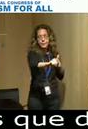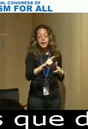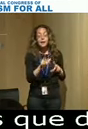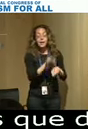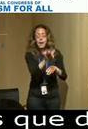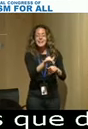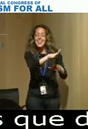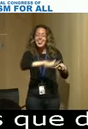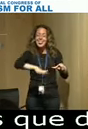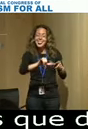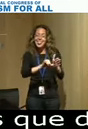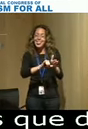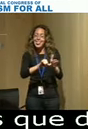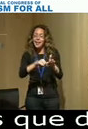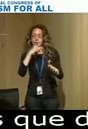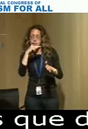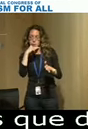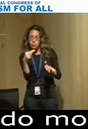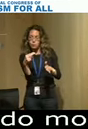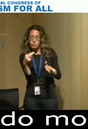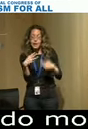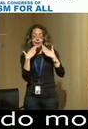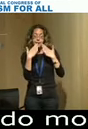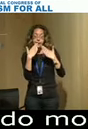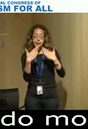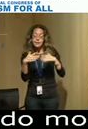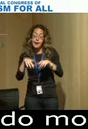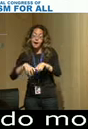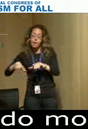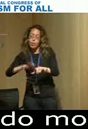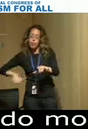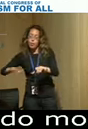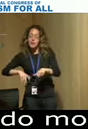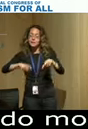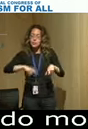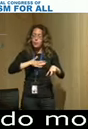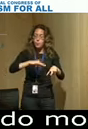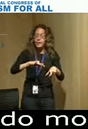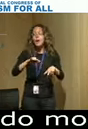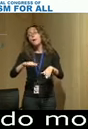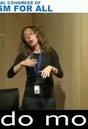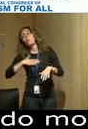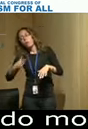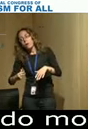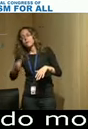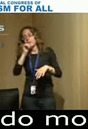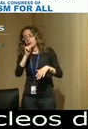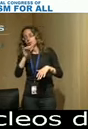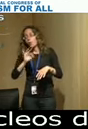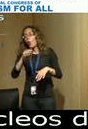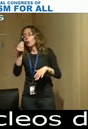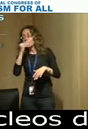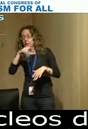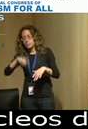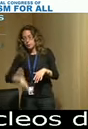de los núcleos de baño y donde permita a las personas no solamente descansar, sino hidratarse o tomar algún alimento, sobre todo